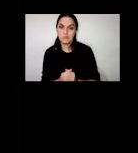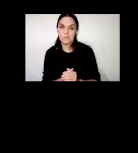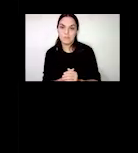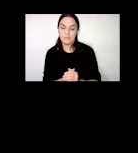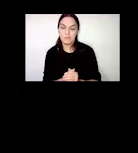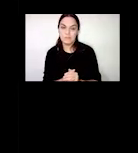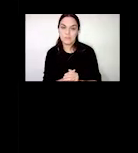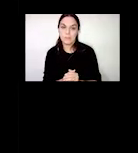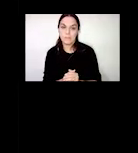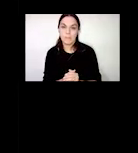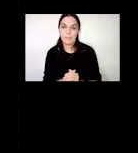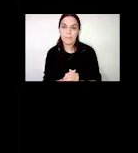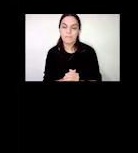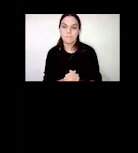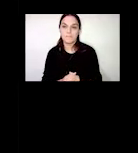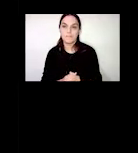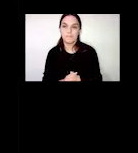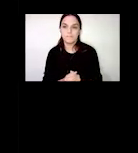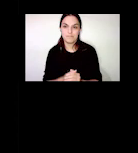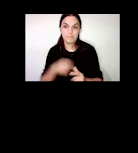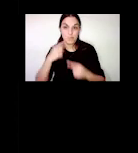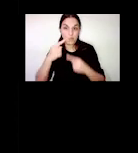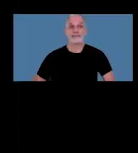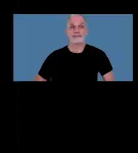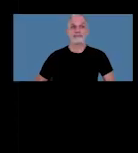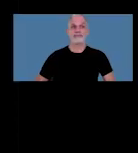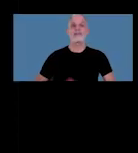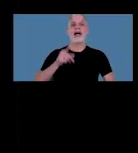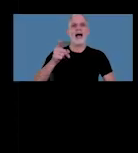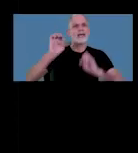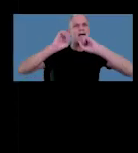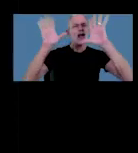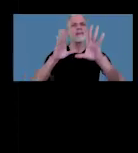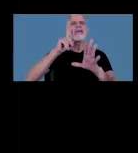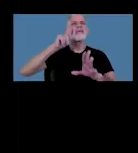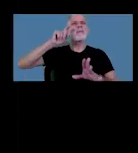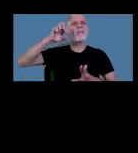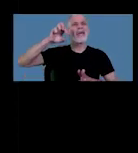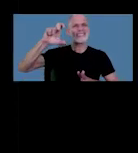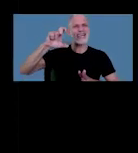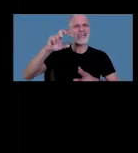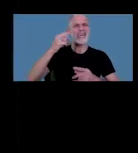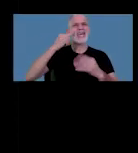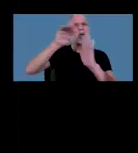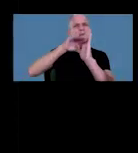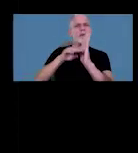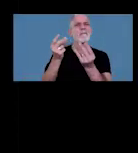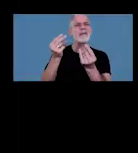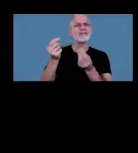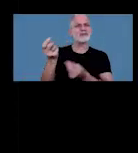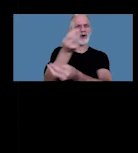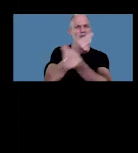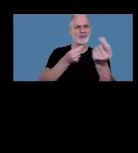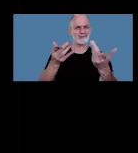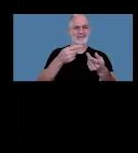y ahí expresamente habla de actualizar por IPC, en la ley de bienes personales eso no se ha modificado. Y